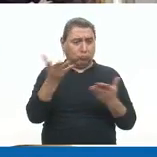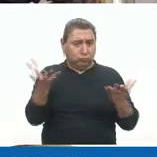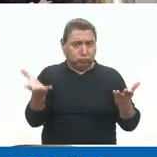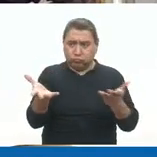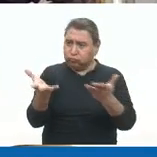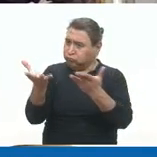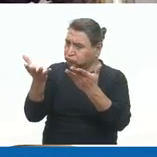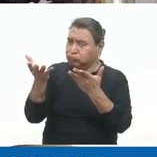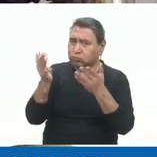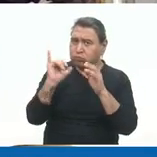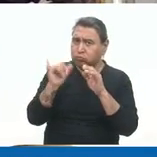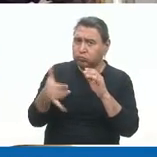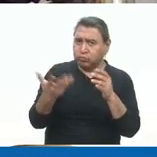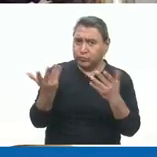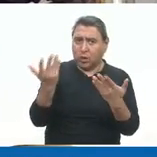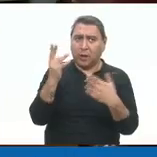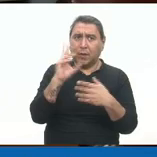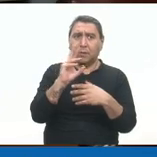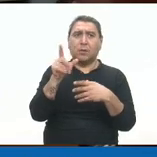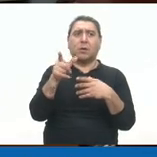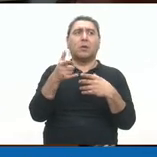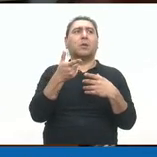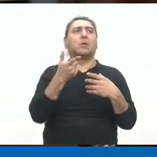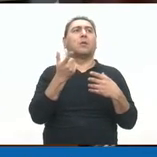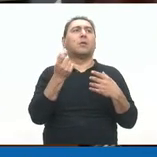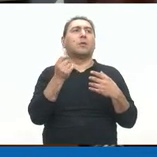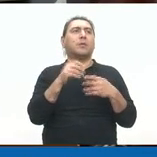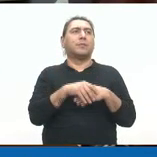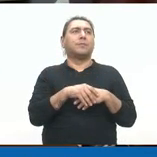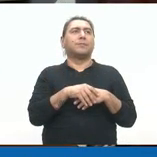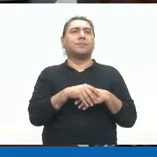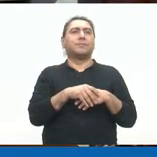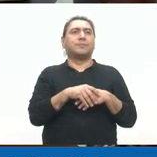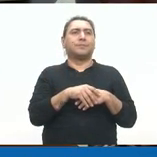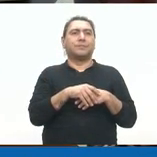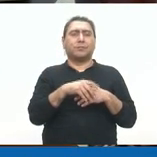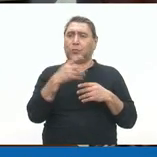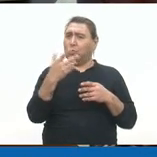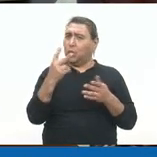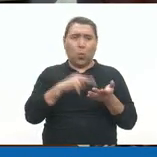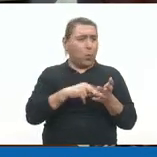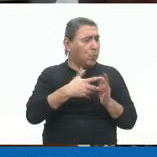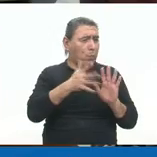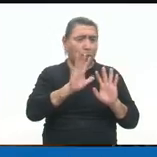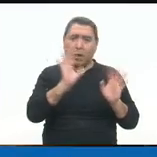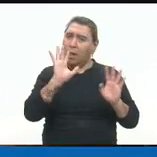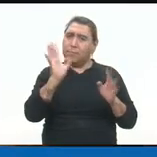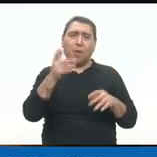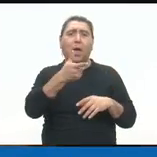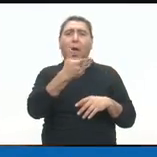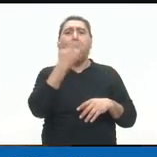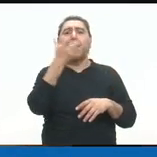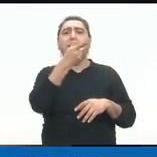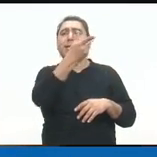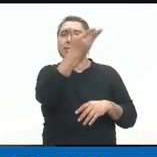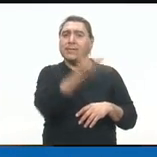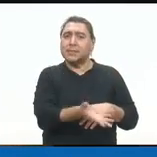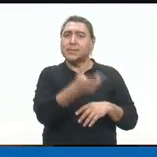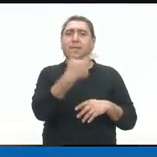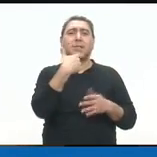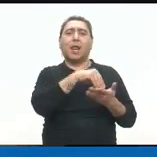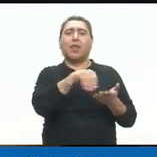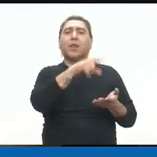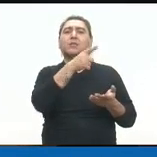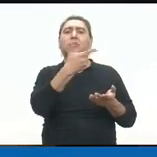problema. Le damos la palabra y después volvemos con su alocución. No hay ningún problema, que hable ella, porque yo lo que voy a proponer es que se vote